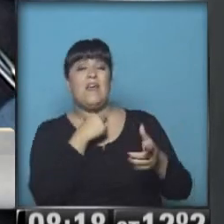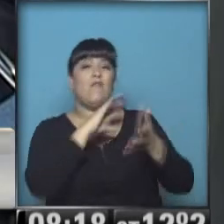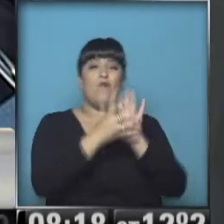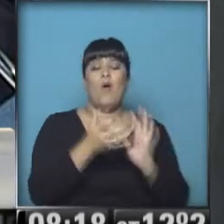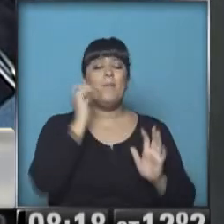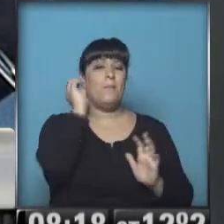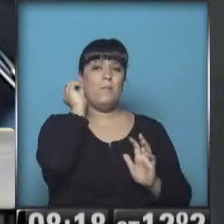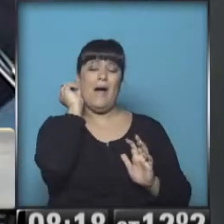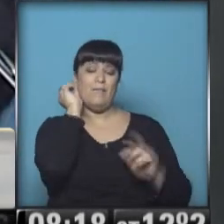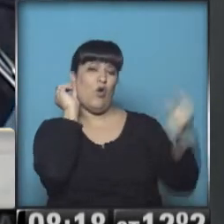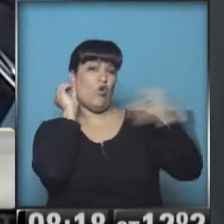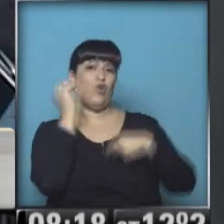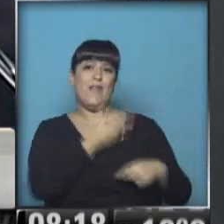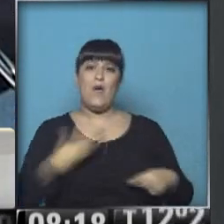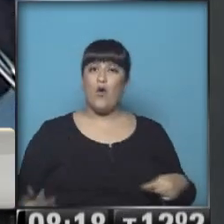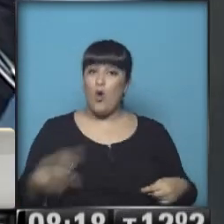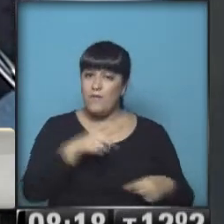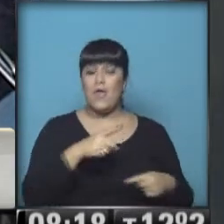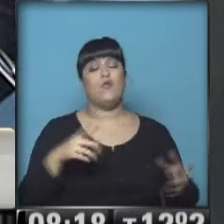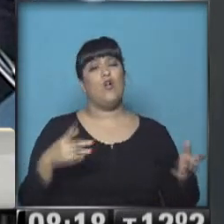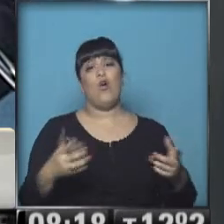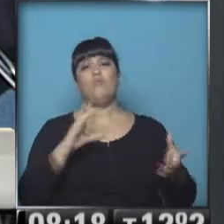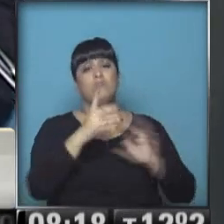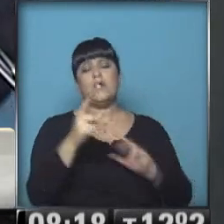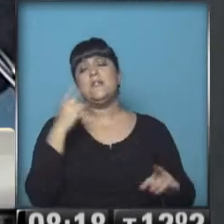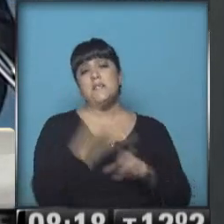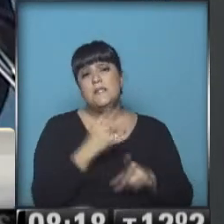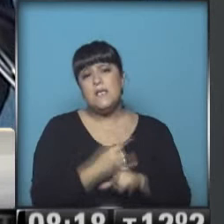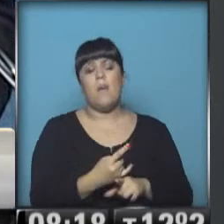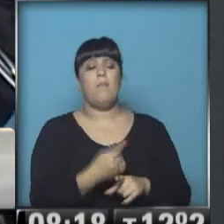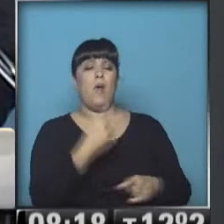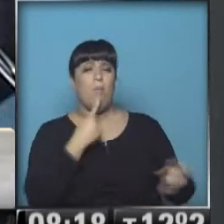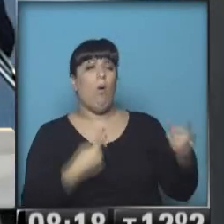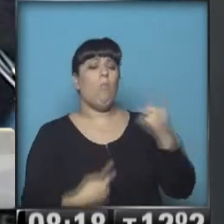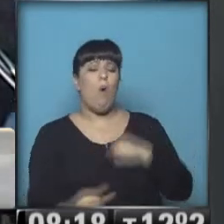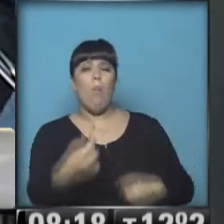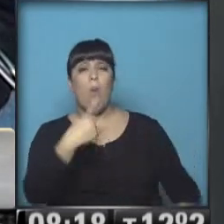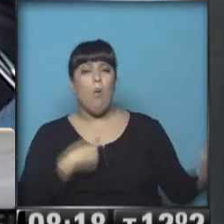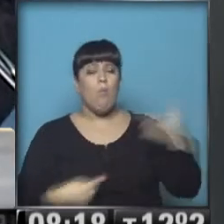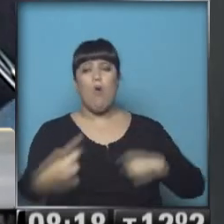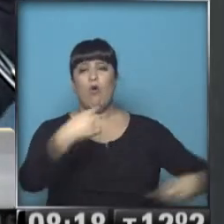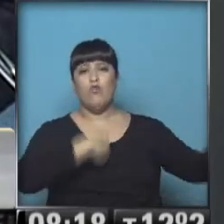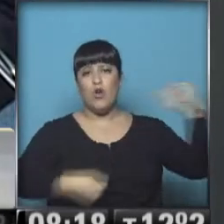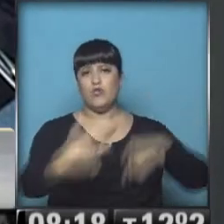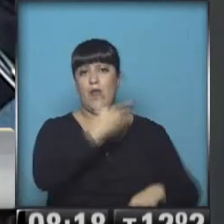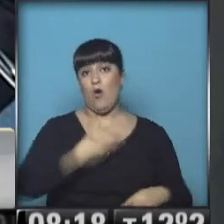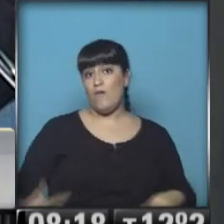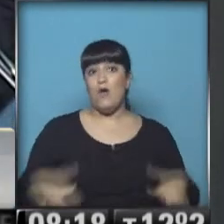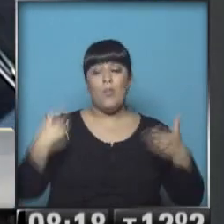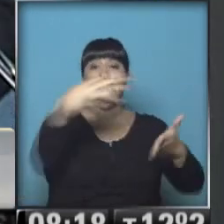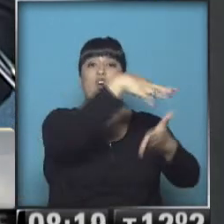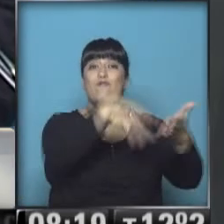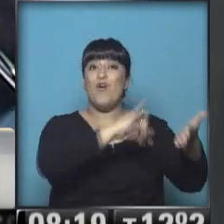política opositora que política opositora cuestionando todo el tiempo al gobierno por lo tanto sus informes